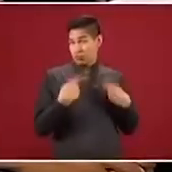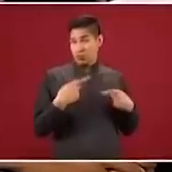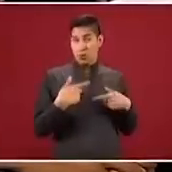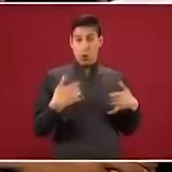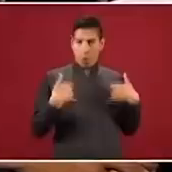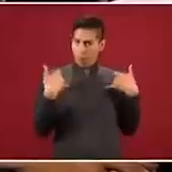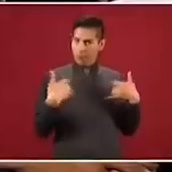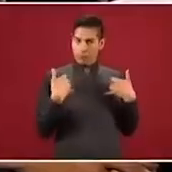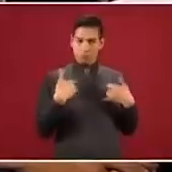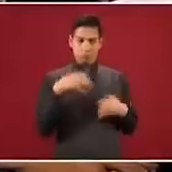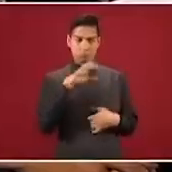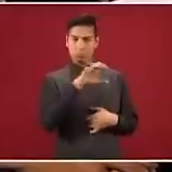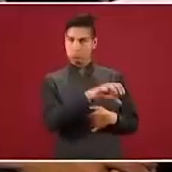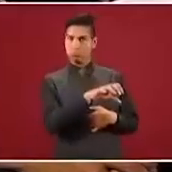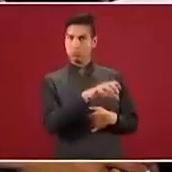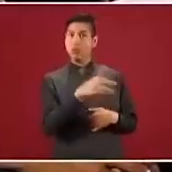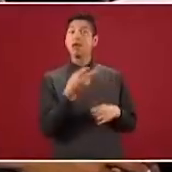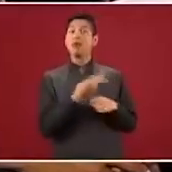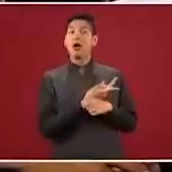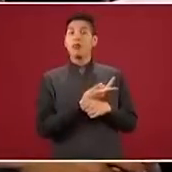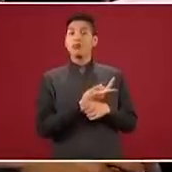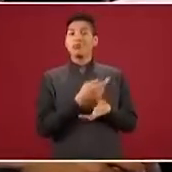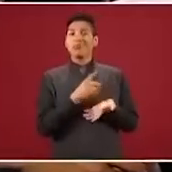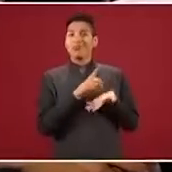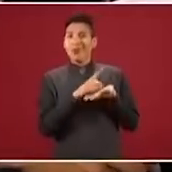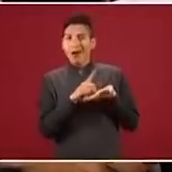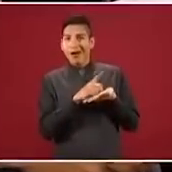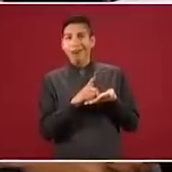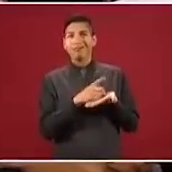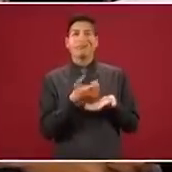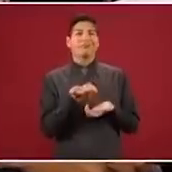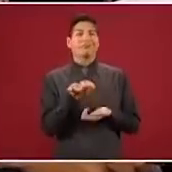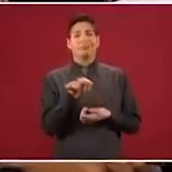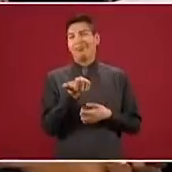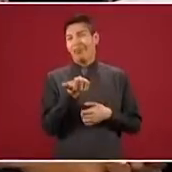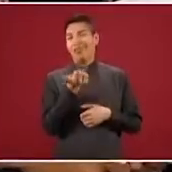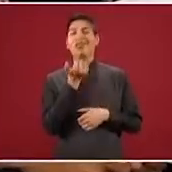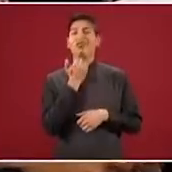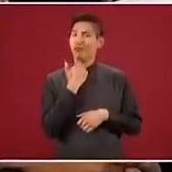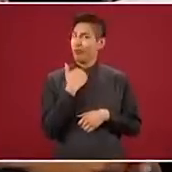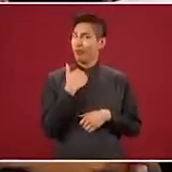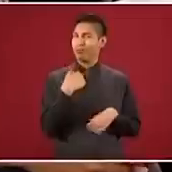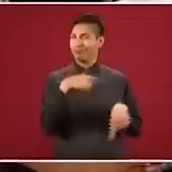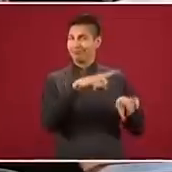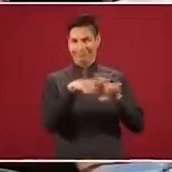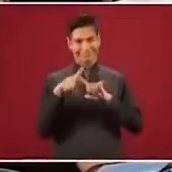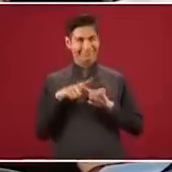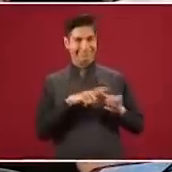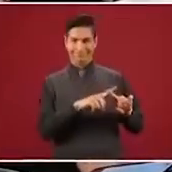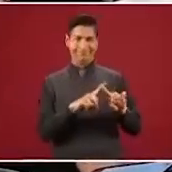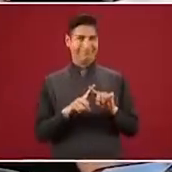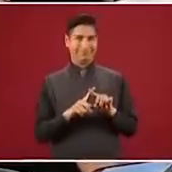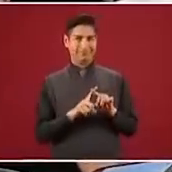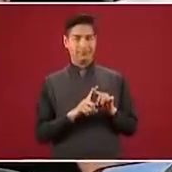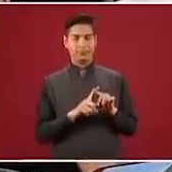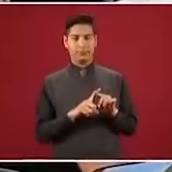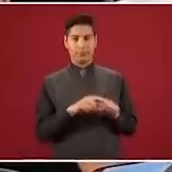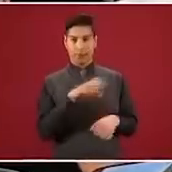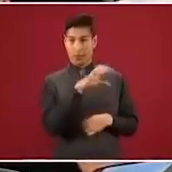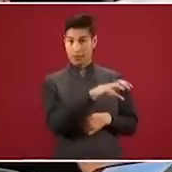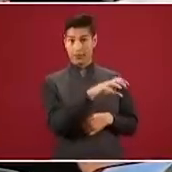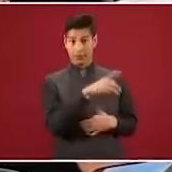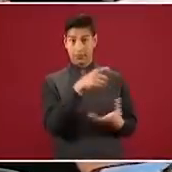diversas consumos de alcohol y obviamente drogas de diversas índole. Ahí también